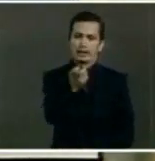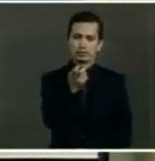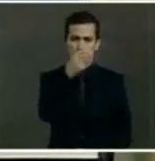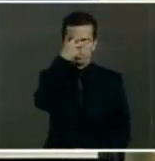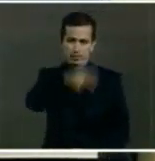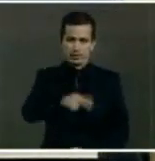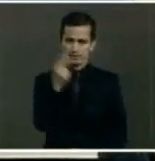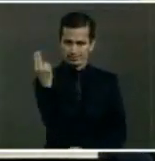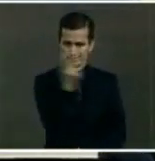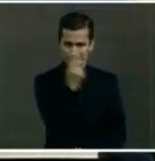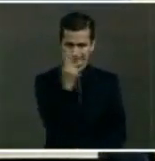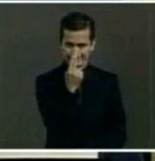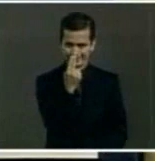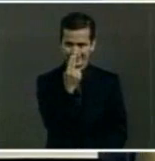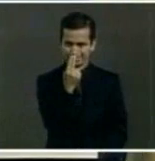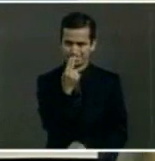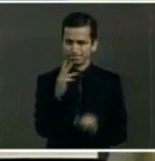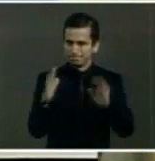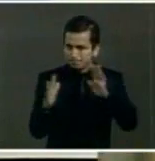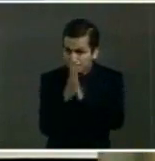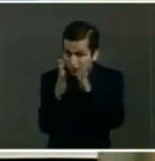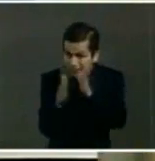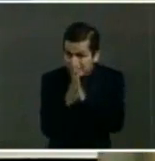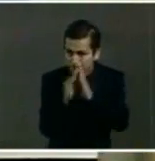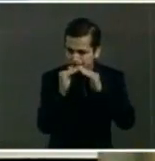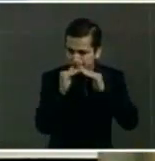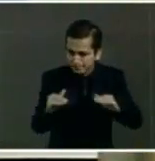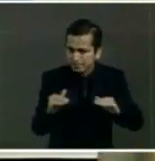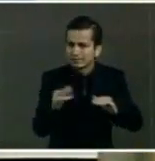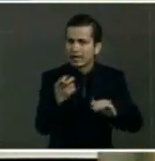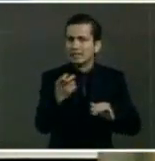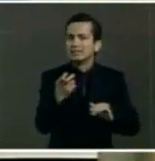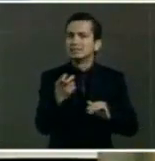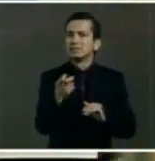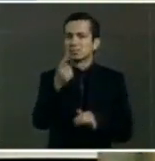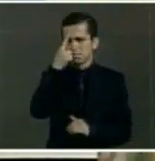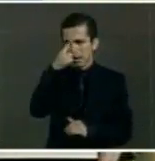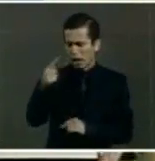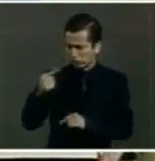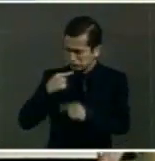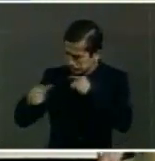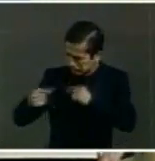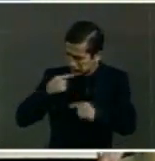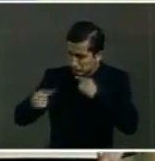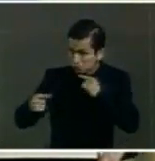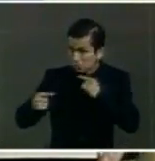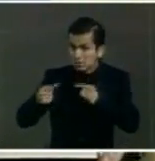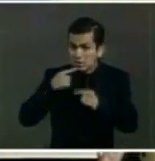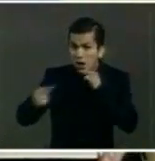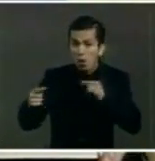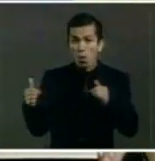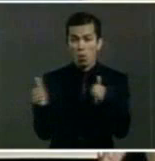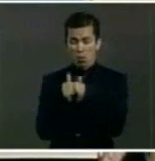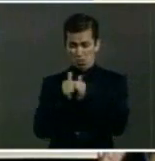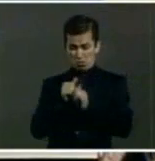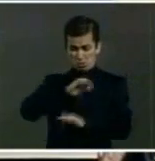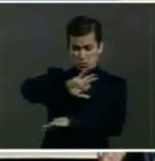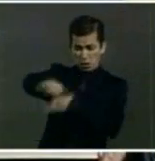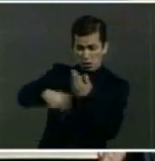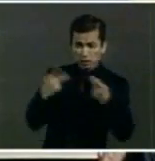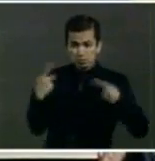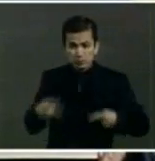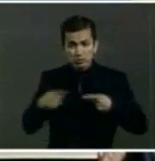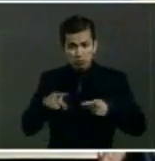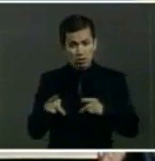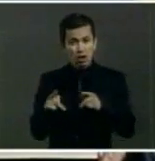es el espacio para ese diálogo. En mi gobierno, el diálogo con todos los actores sociales, el diálogo directo con